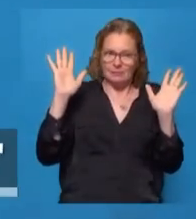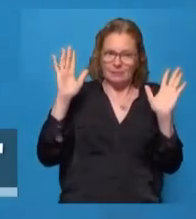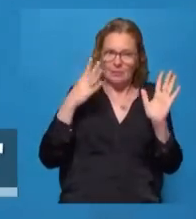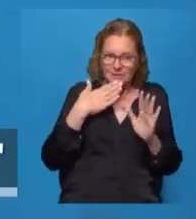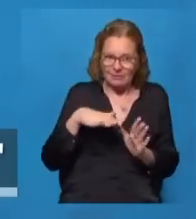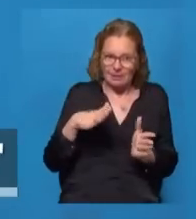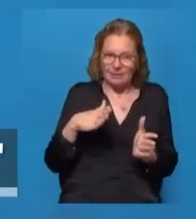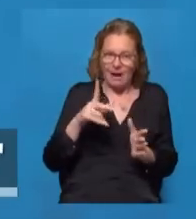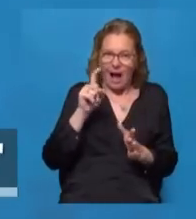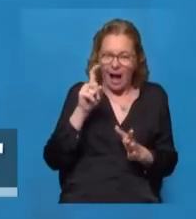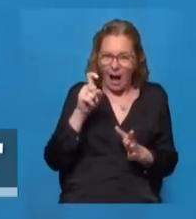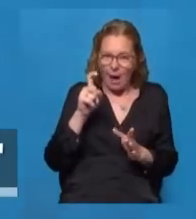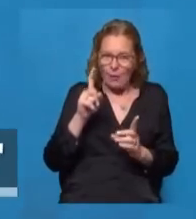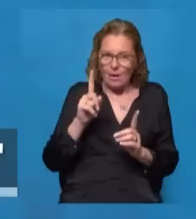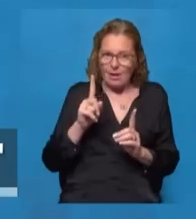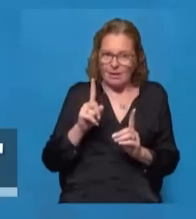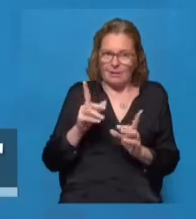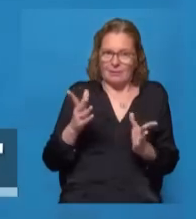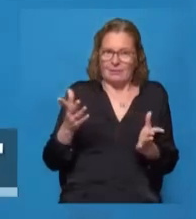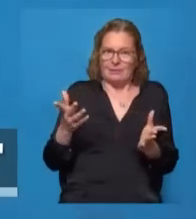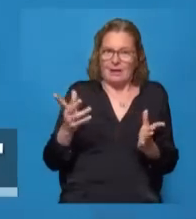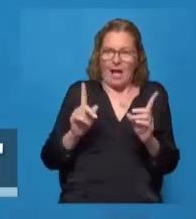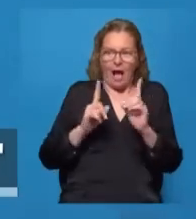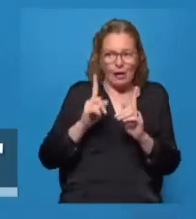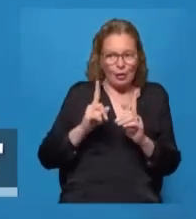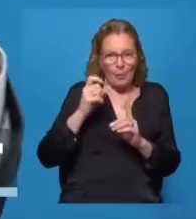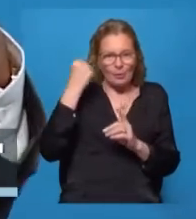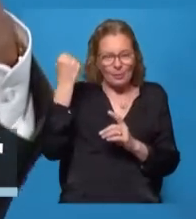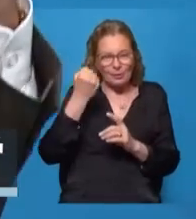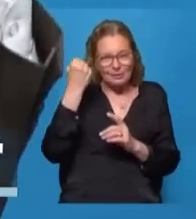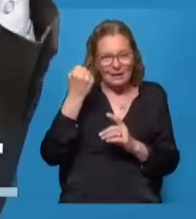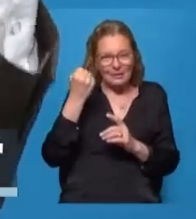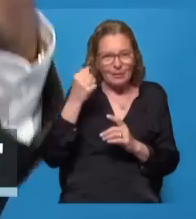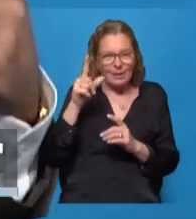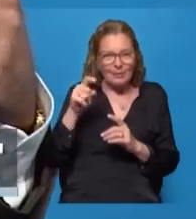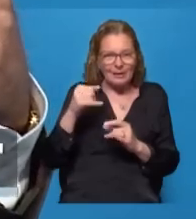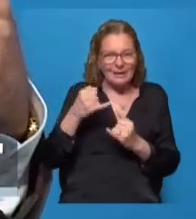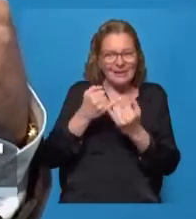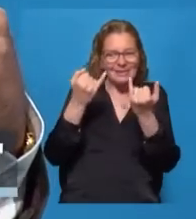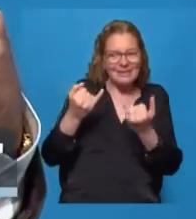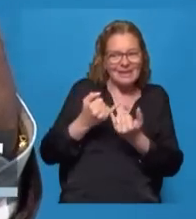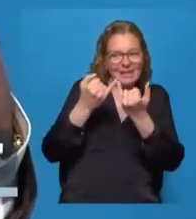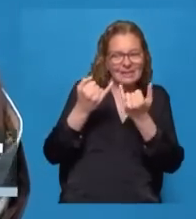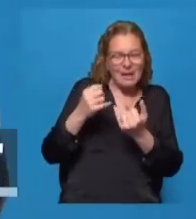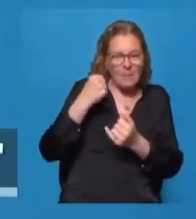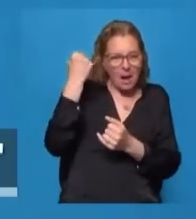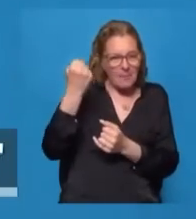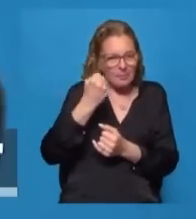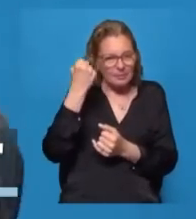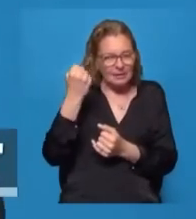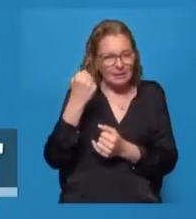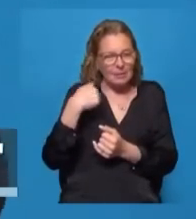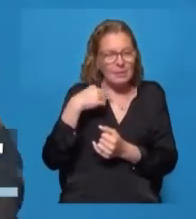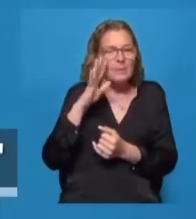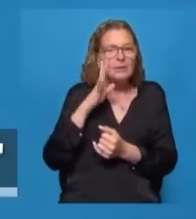entendernos el agua es un recurso valiosísimo y va a ser un recurso cada vez más valioso a mí me